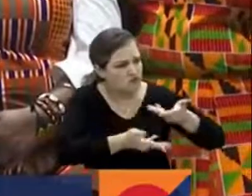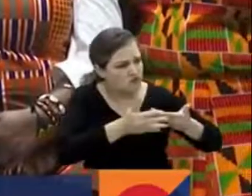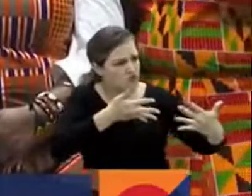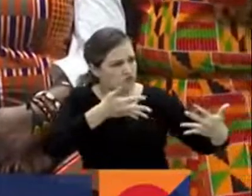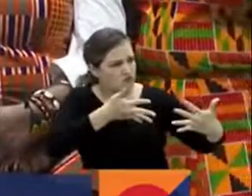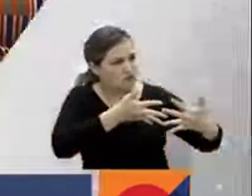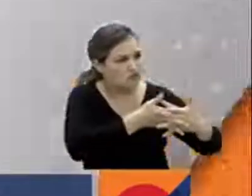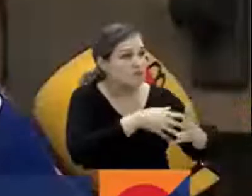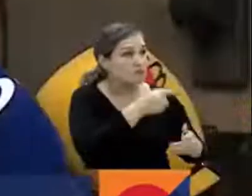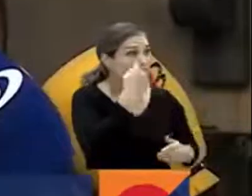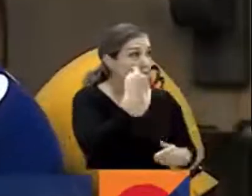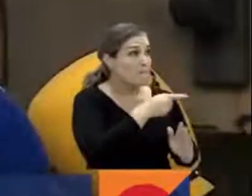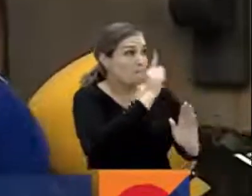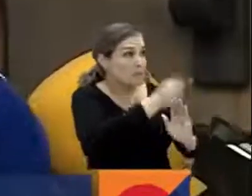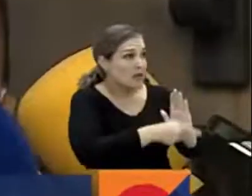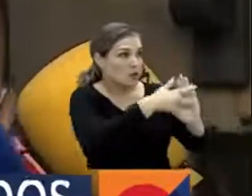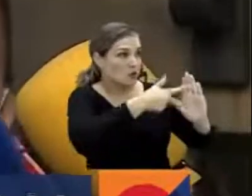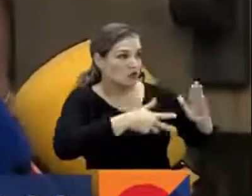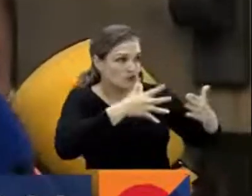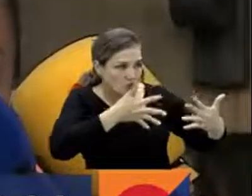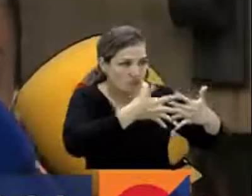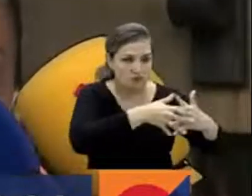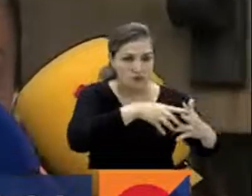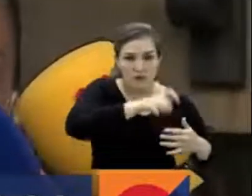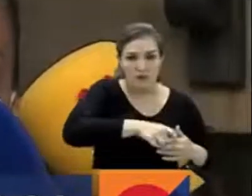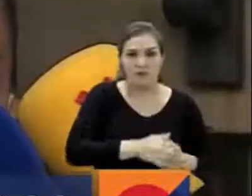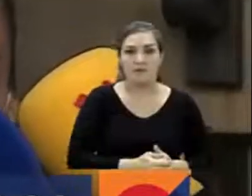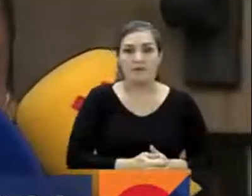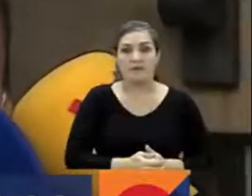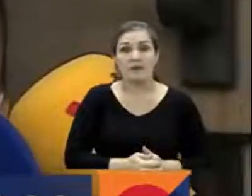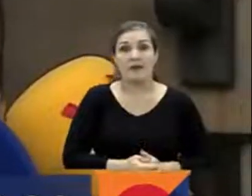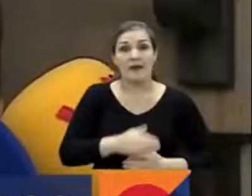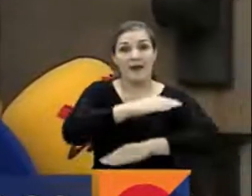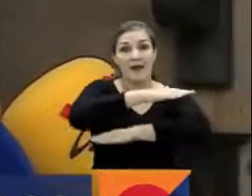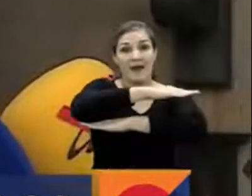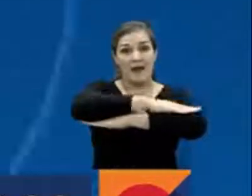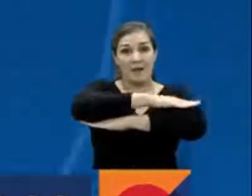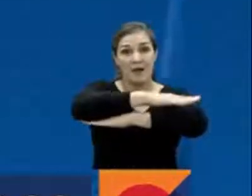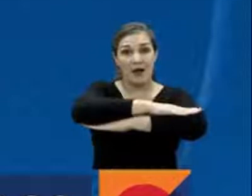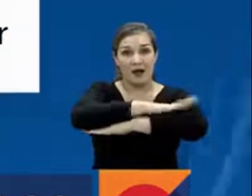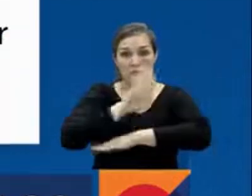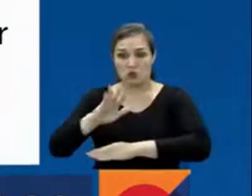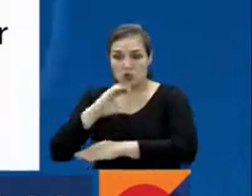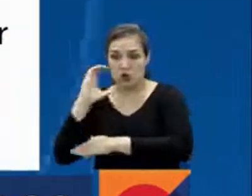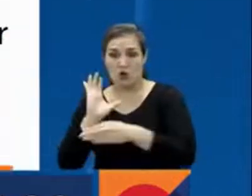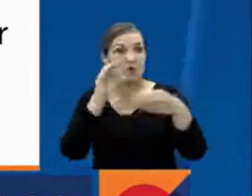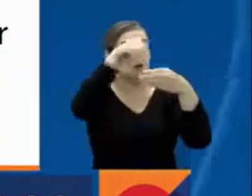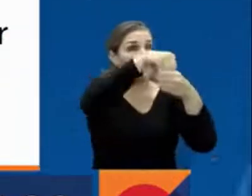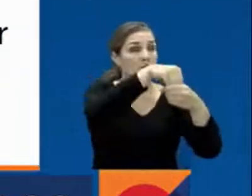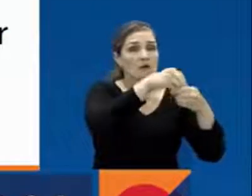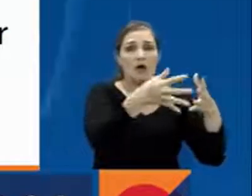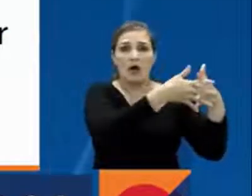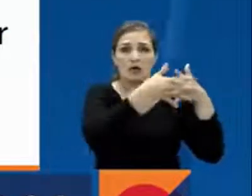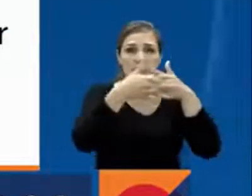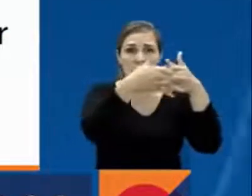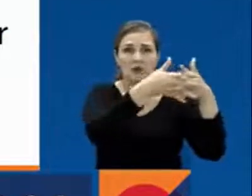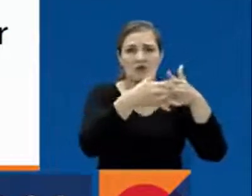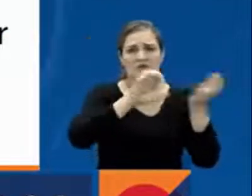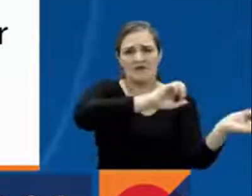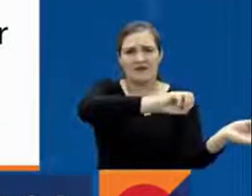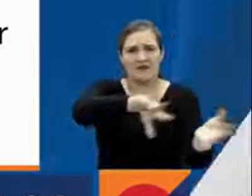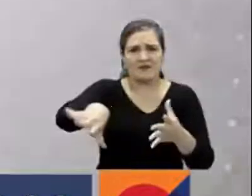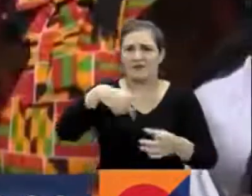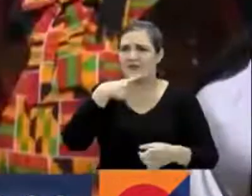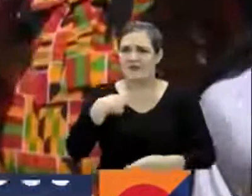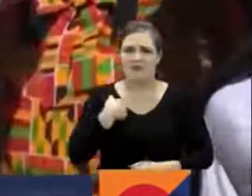orden constitucional. Renunció embajador de Colombia en Estados Unidos. Aseguró que lo hizo por amor al pueblo y